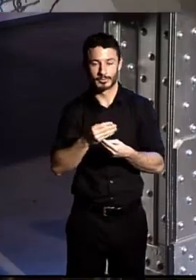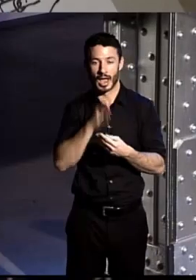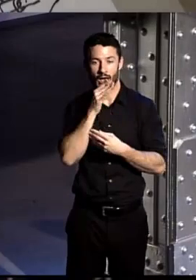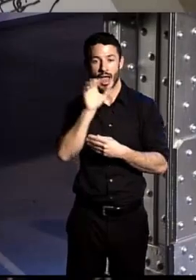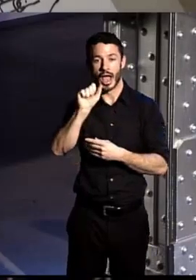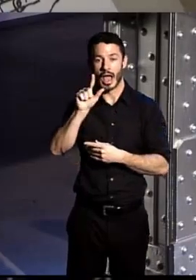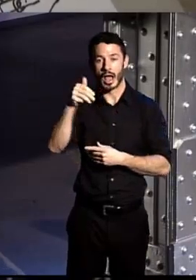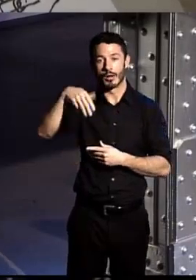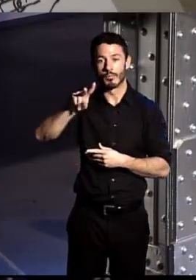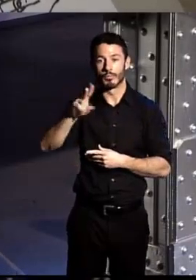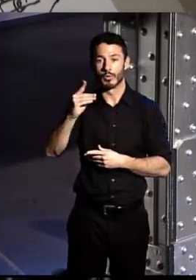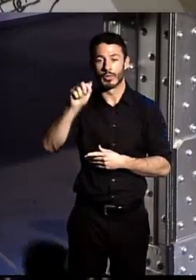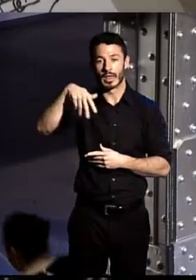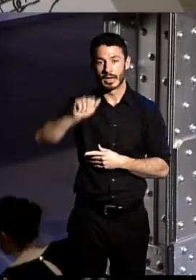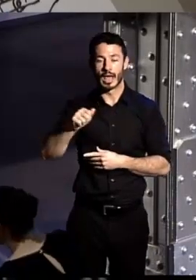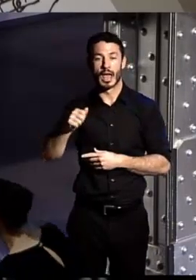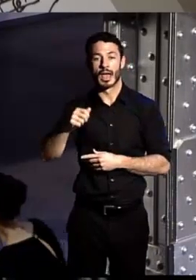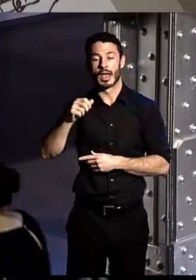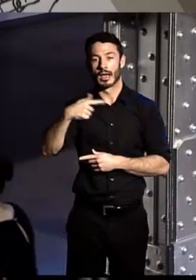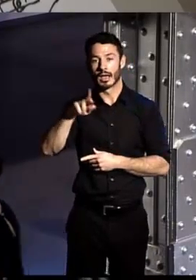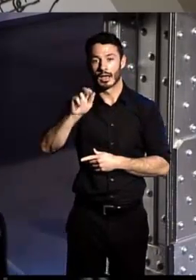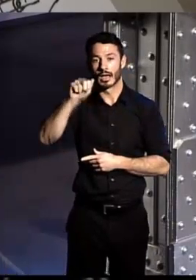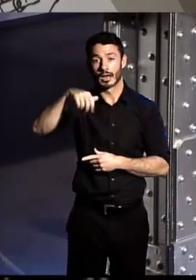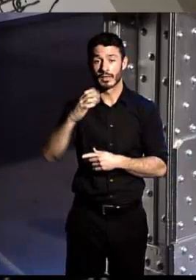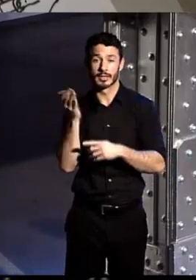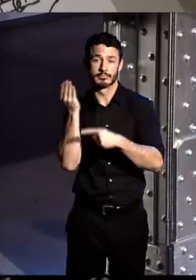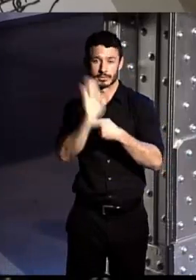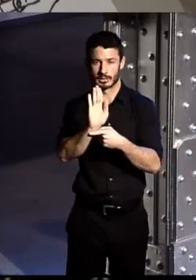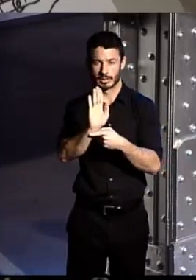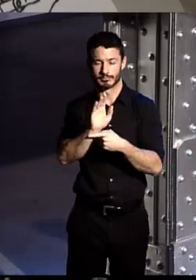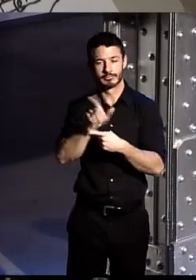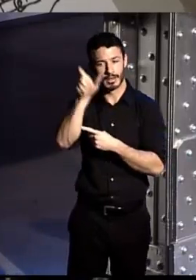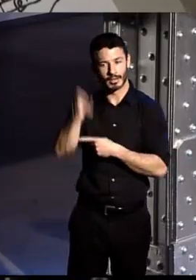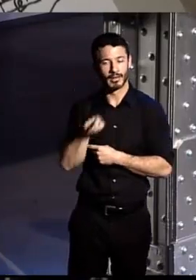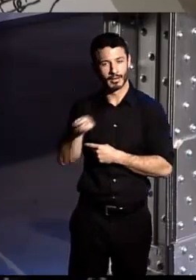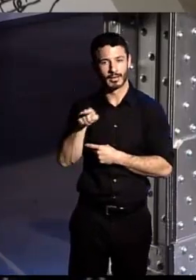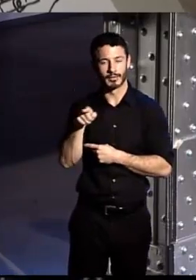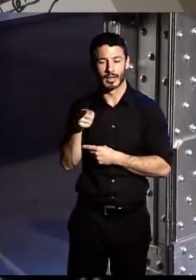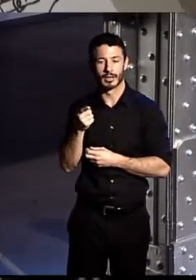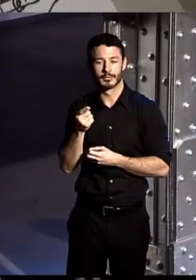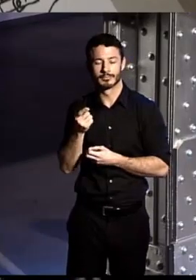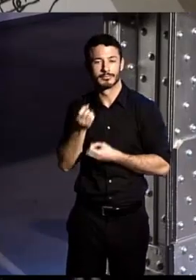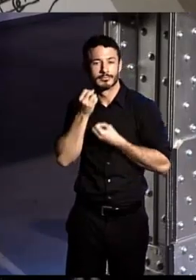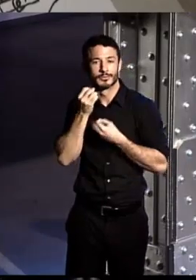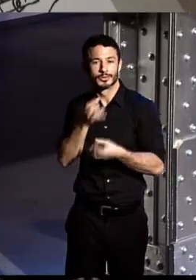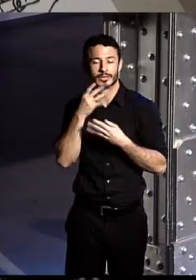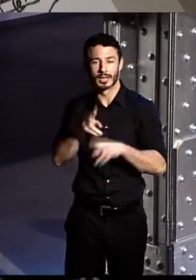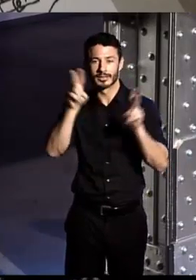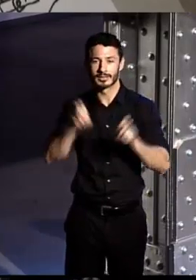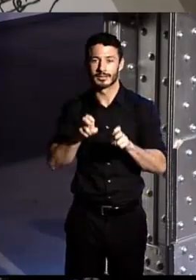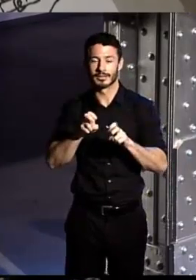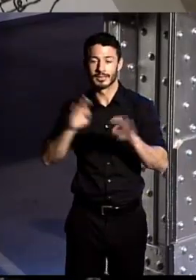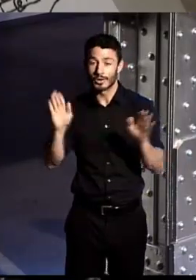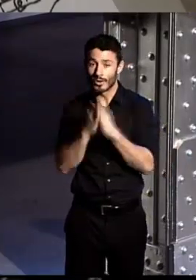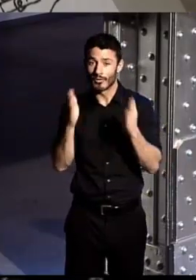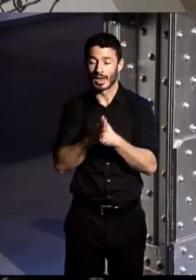a la que conocen todos ustedes. Está hoy con nosotros para hablar del Lector de Verne, que es una novela que les recomiendo, que les va a